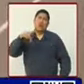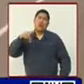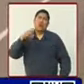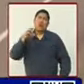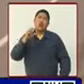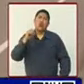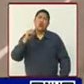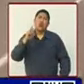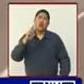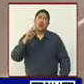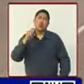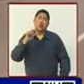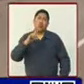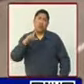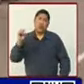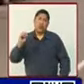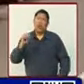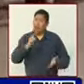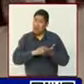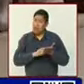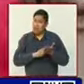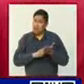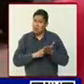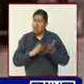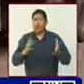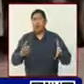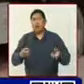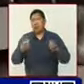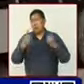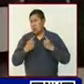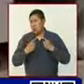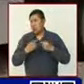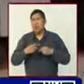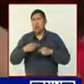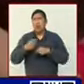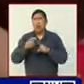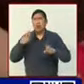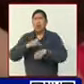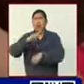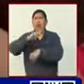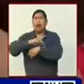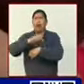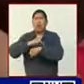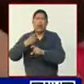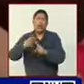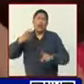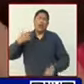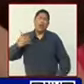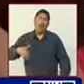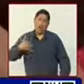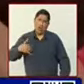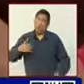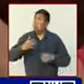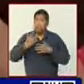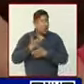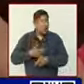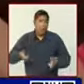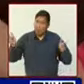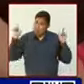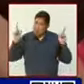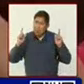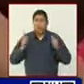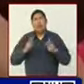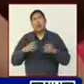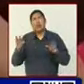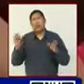está en expedita, también recibimos este producto importado, las cisternas que vienen tanto del Paraguay por Villamontes como de Argentina, pero las rutas están expeditas. Entonces,